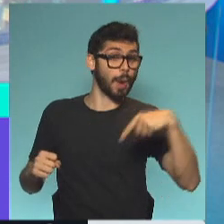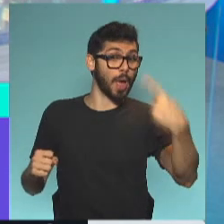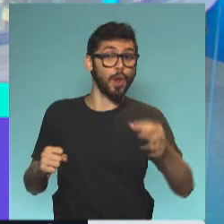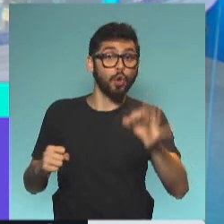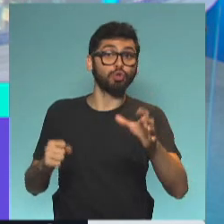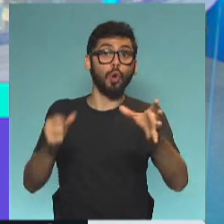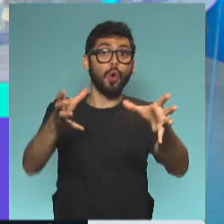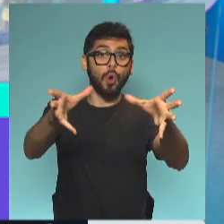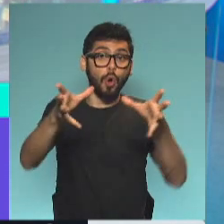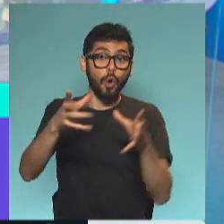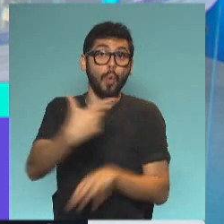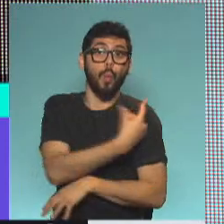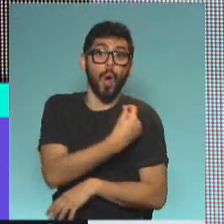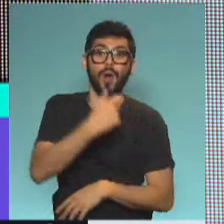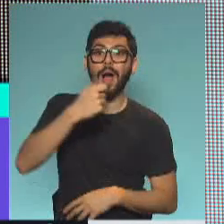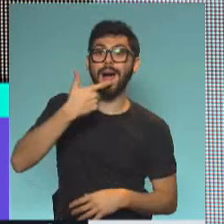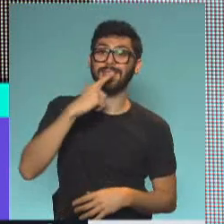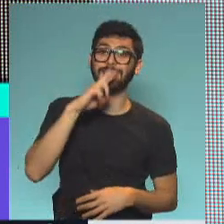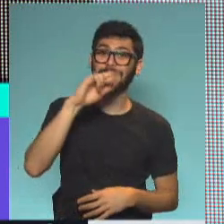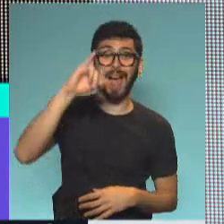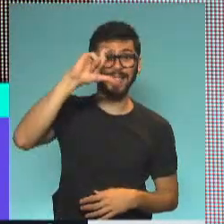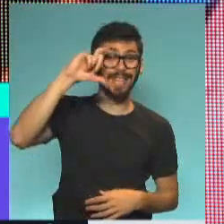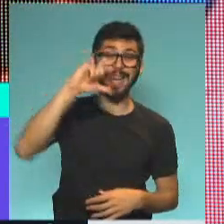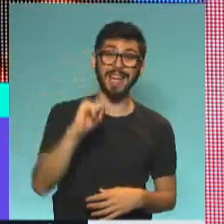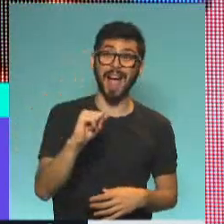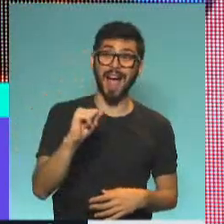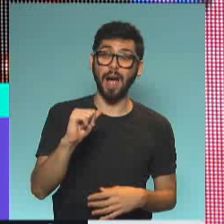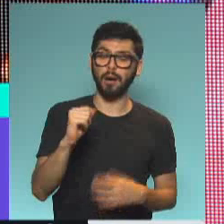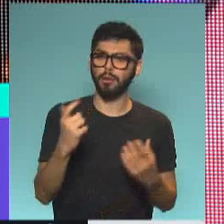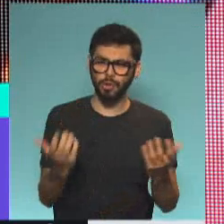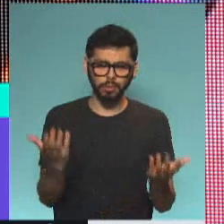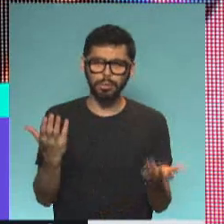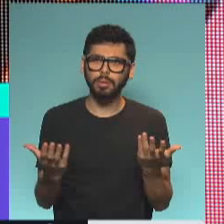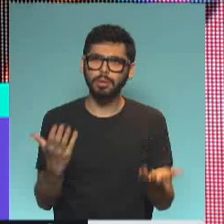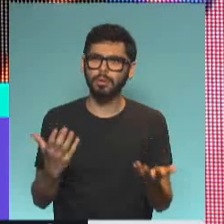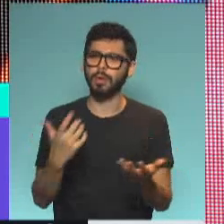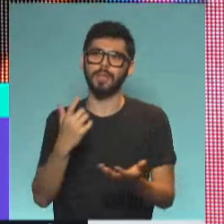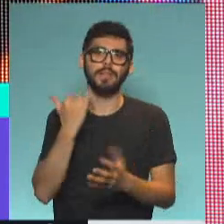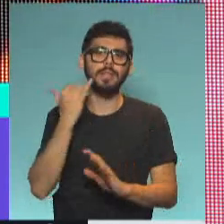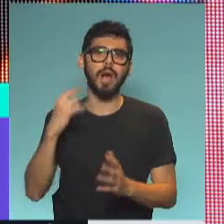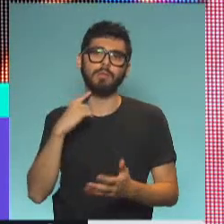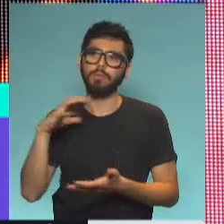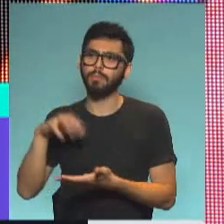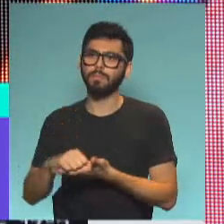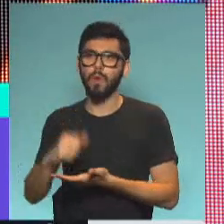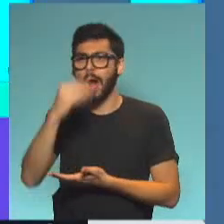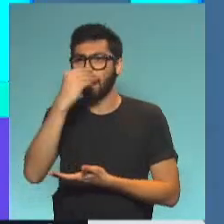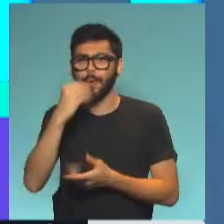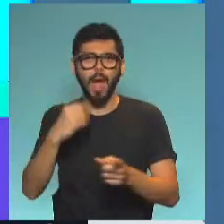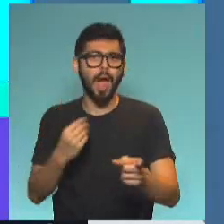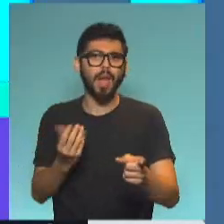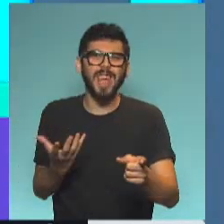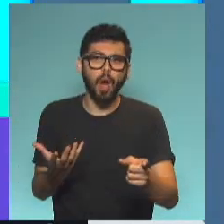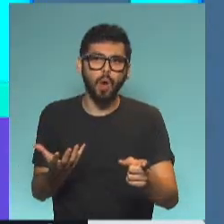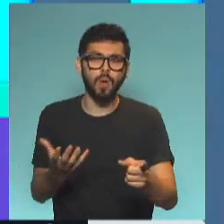que se aplican a los adultos mayores el consejo es hacer que para quienes tener ya el turno asignado de vacuna antigripal es muy buena la